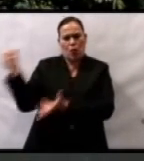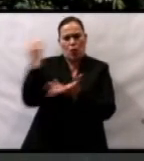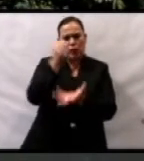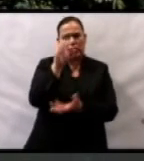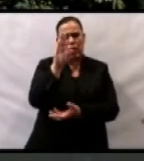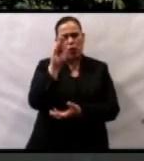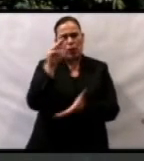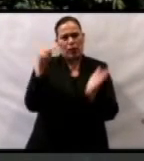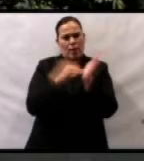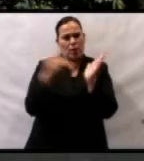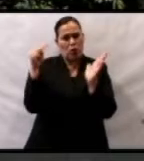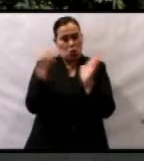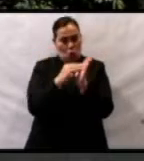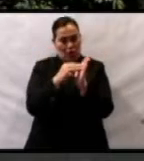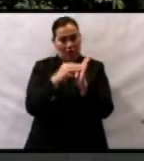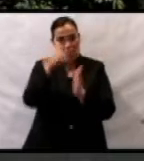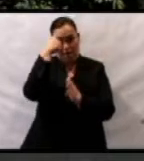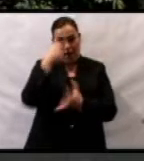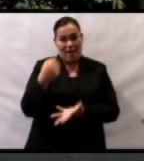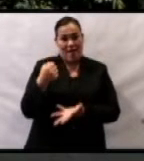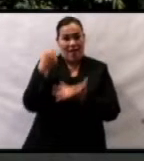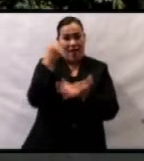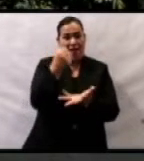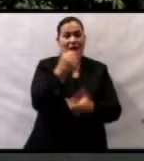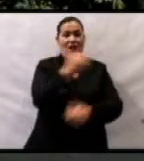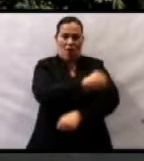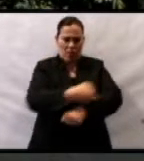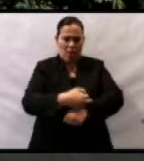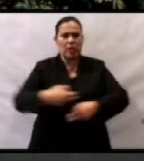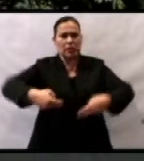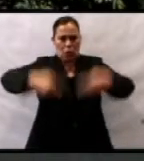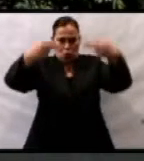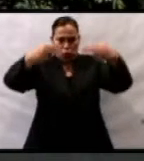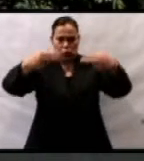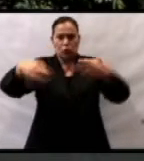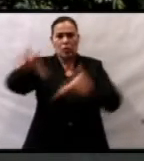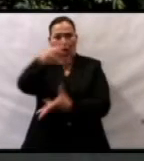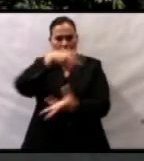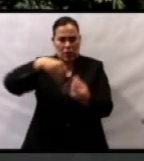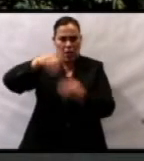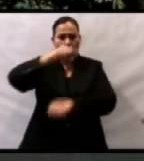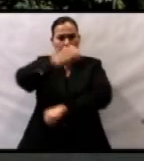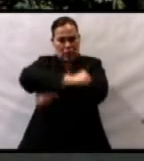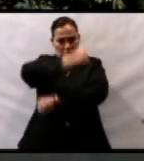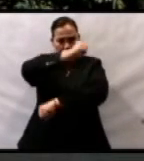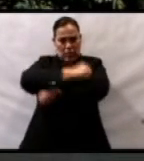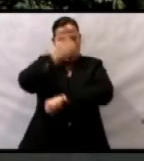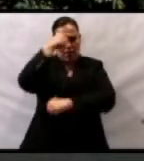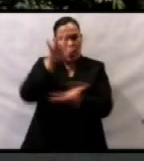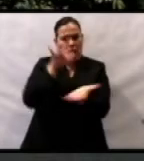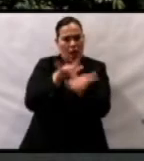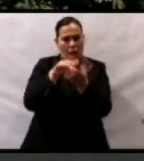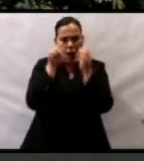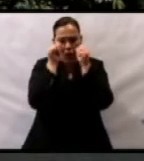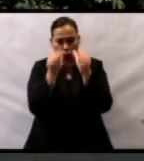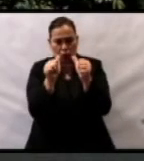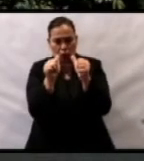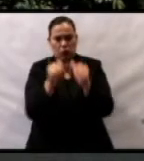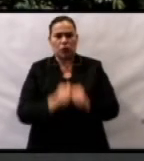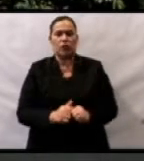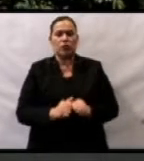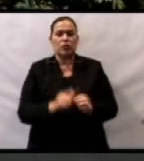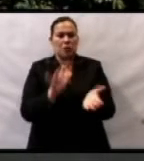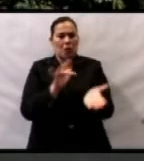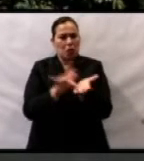en apoyo a familias y micronegocios. Habilitamos ventanillas para la gestión de apoyos estatales en